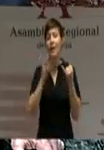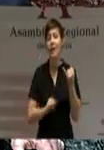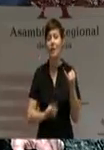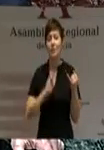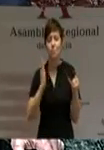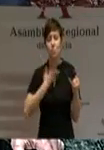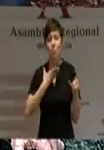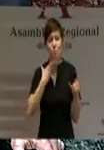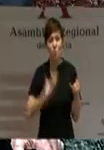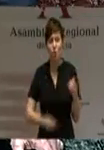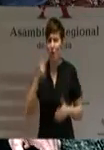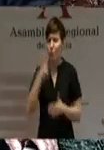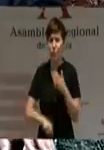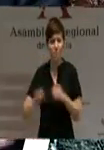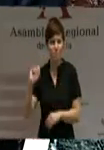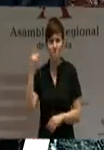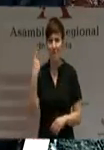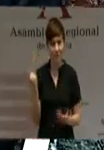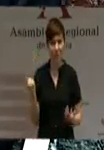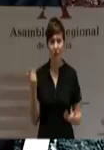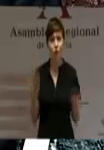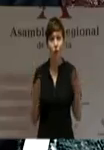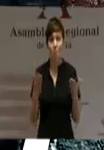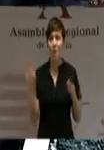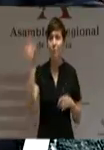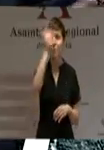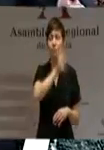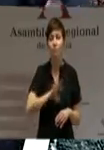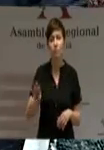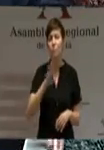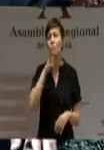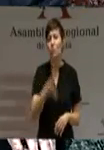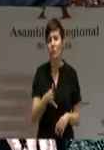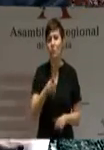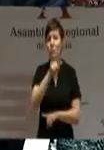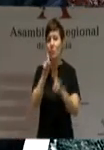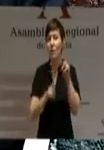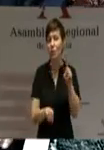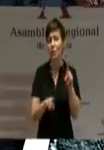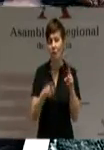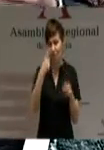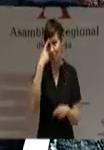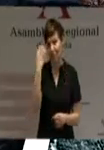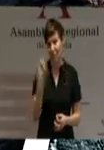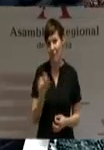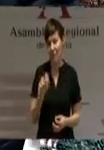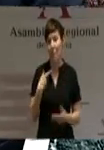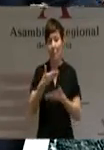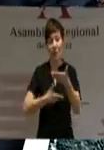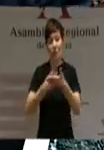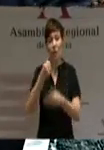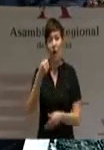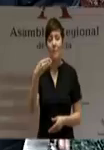dura, más intensa que en otras comunidades autónomas. Precisamente el domingo el diario ABC ponía de manifiesto